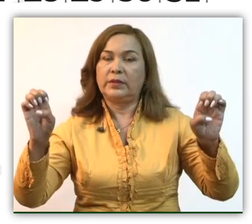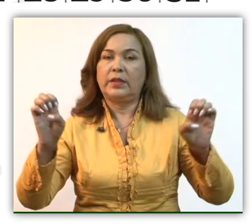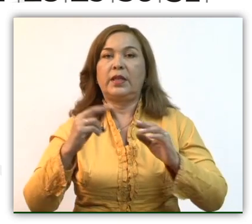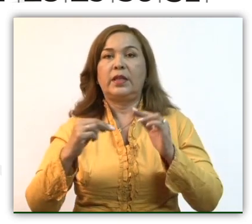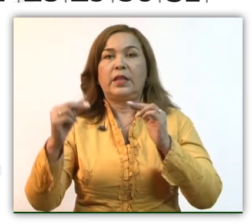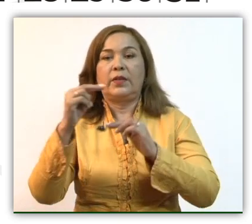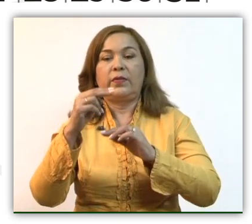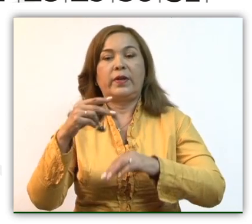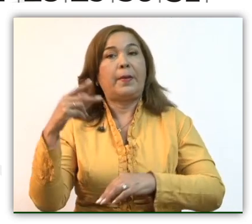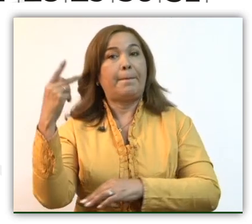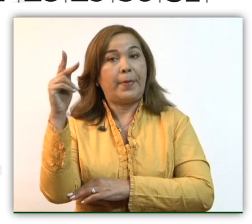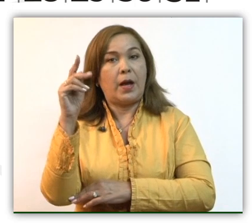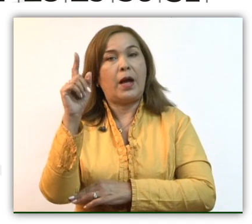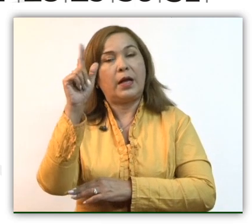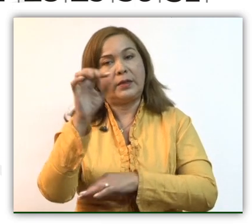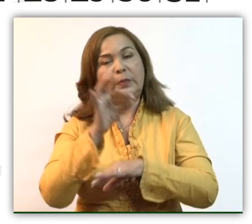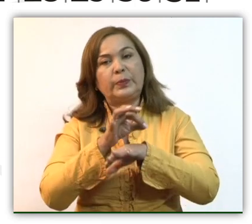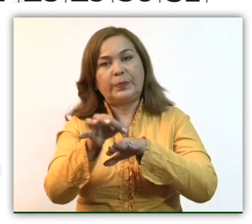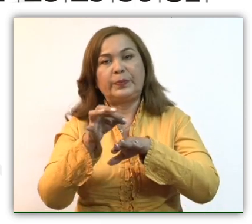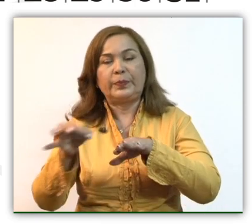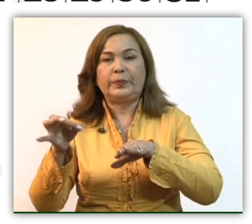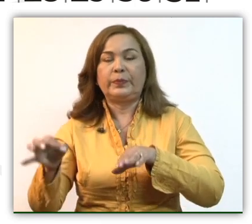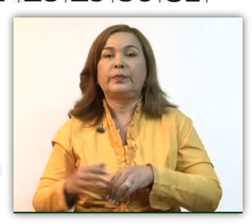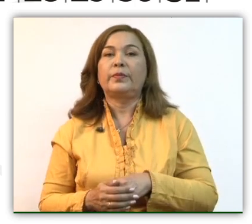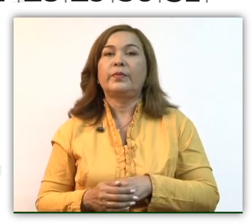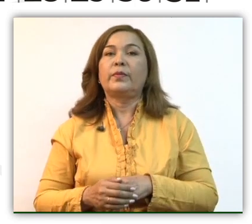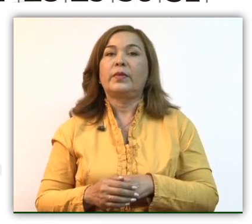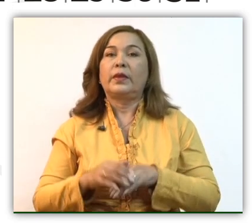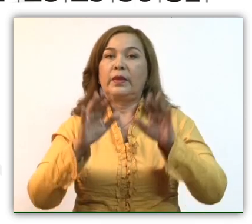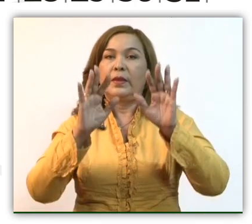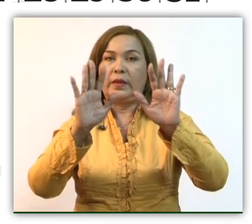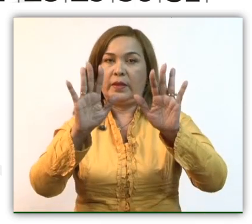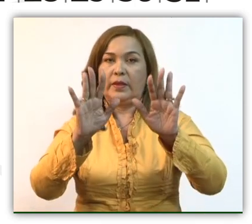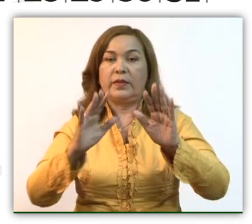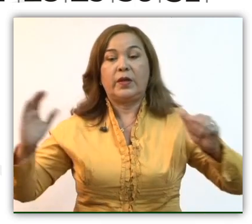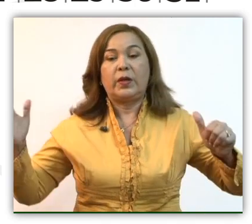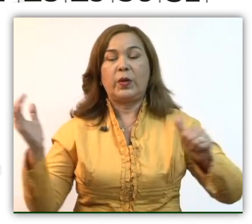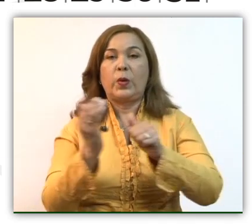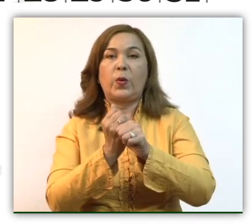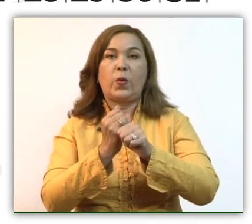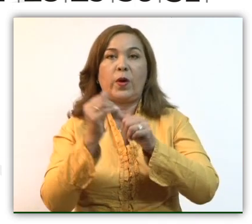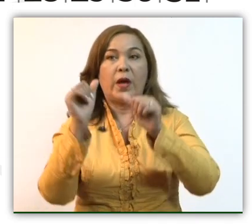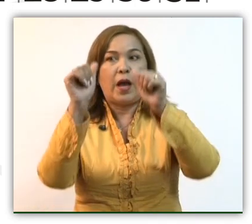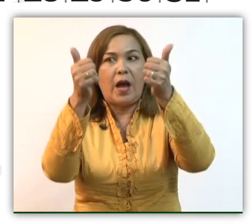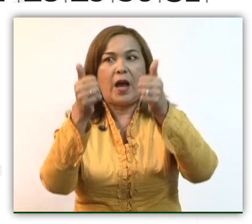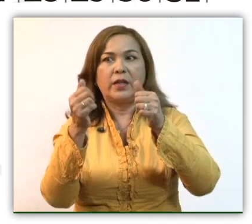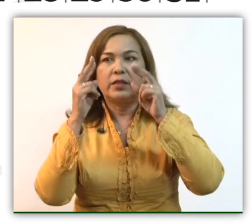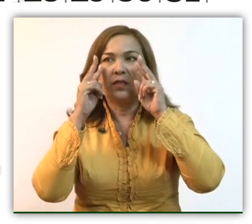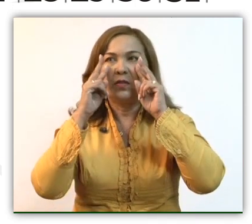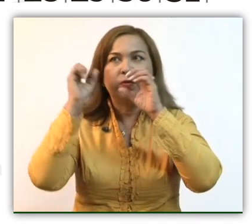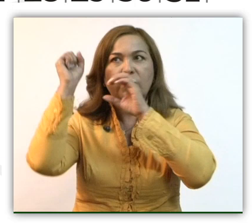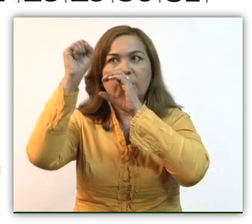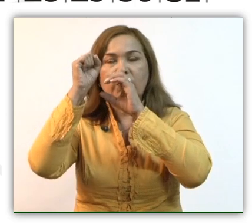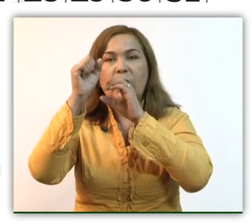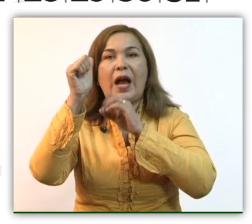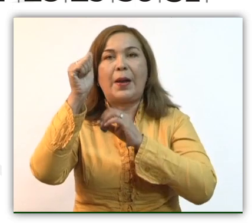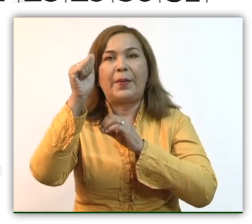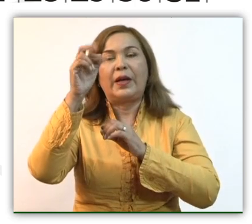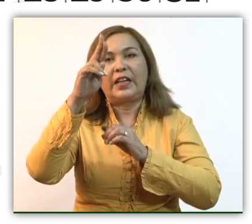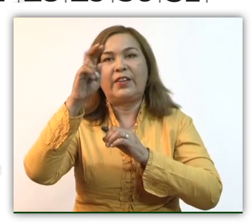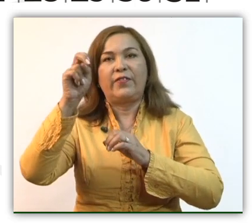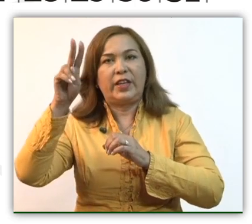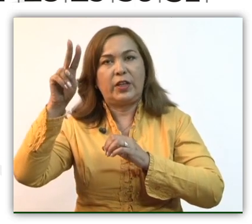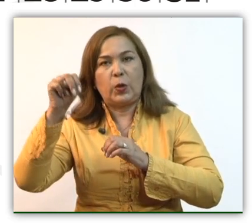Tercer Congreso Pedagógico Nivel Parroquial y o Municipal. Día 10, Encuentro de Artes